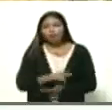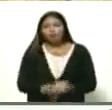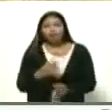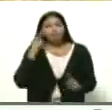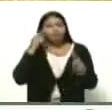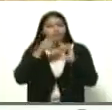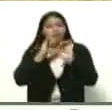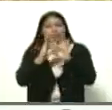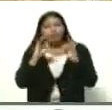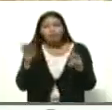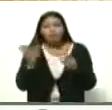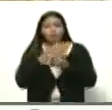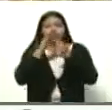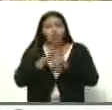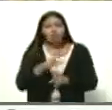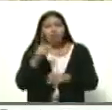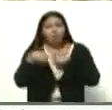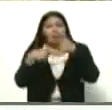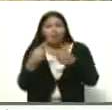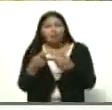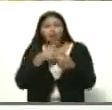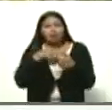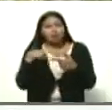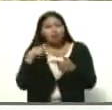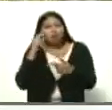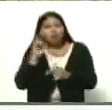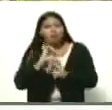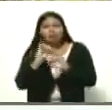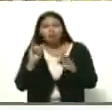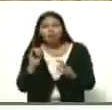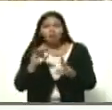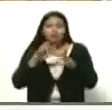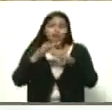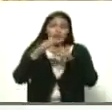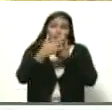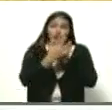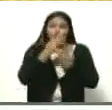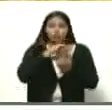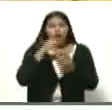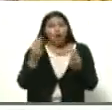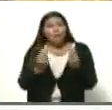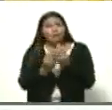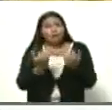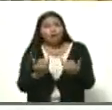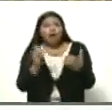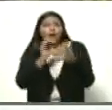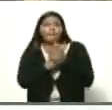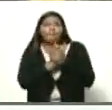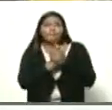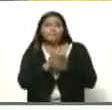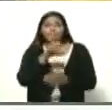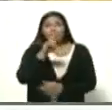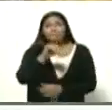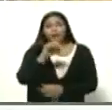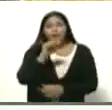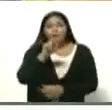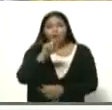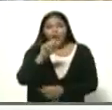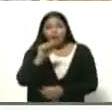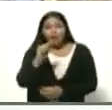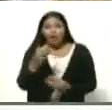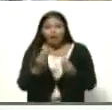concentraciones golpistas, luego de lo que fueron estos sucesos. Me acompaña en este especial mi compañera María Gabriela Rodríguez. María